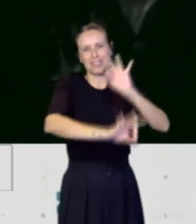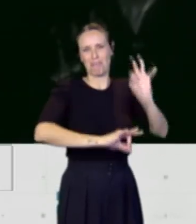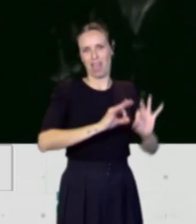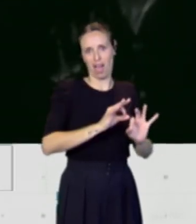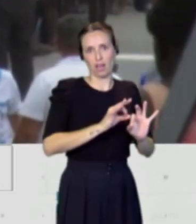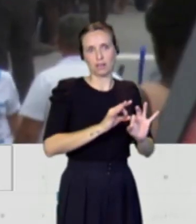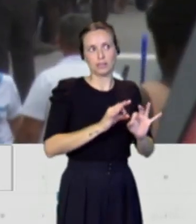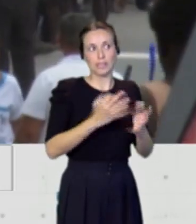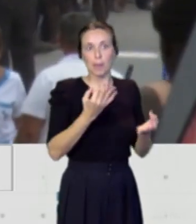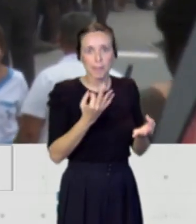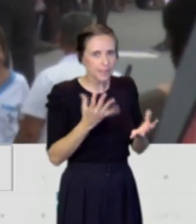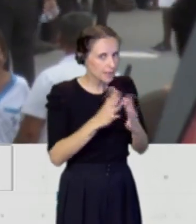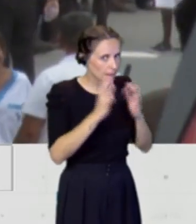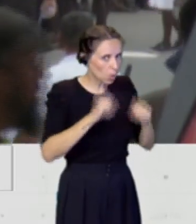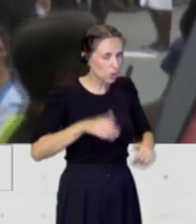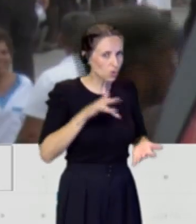acuerdo?